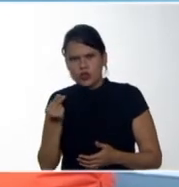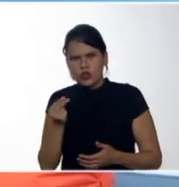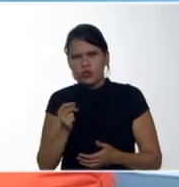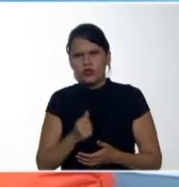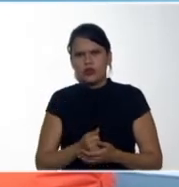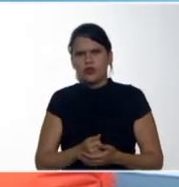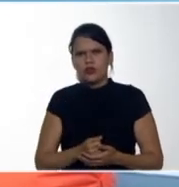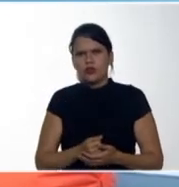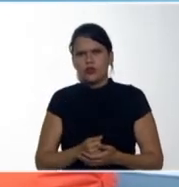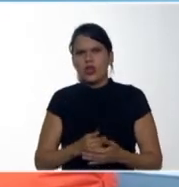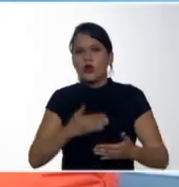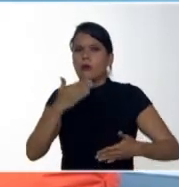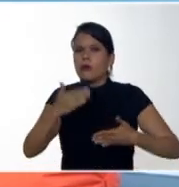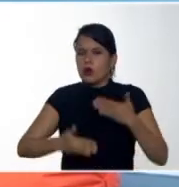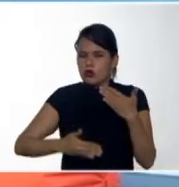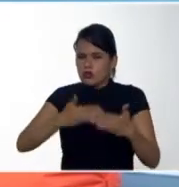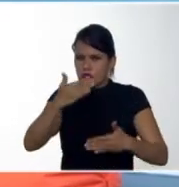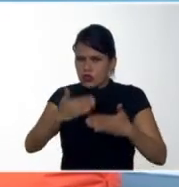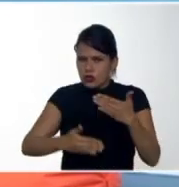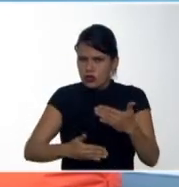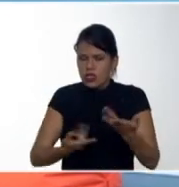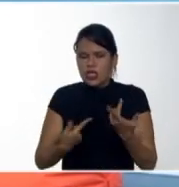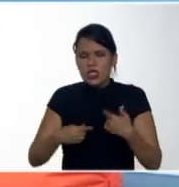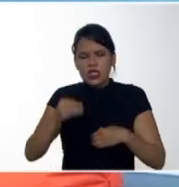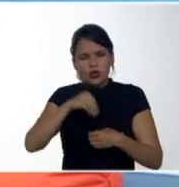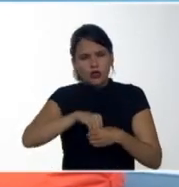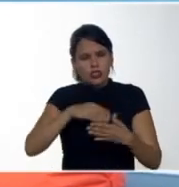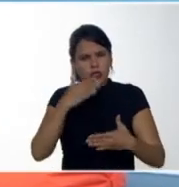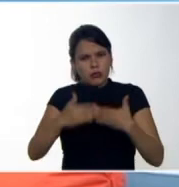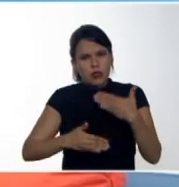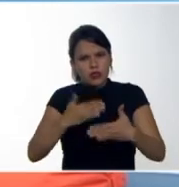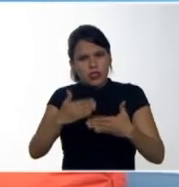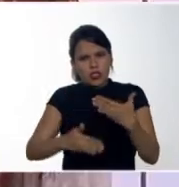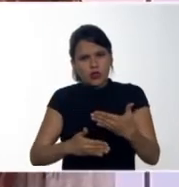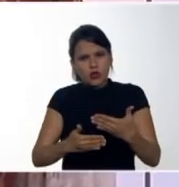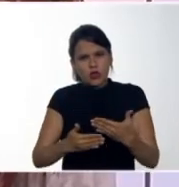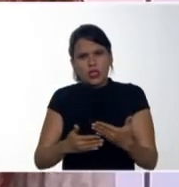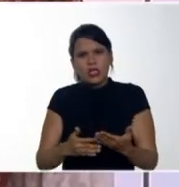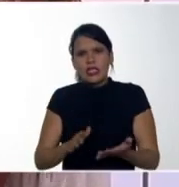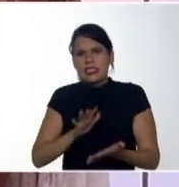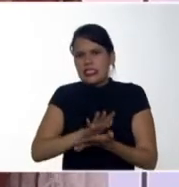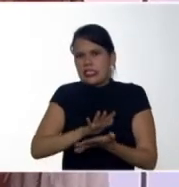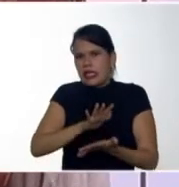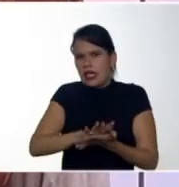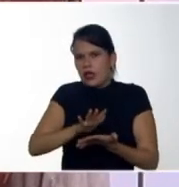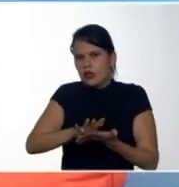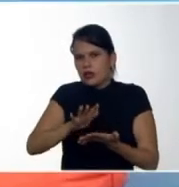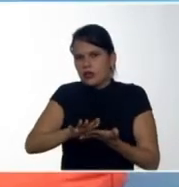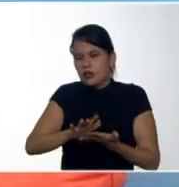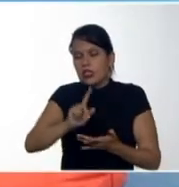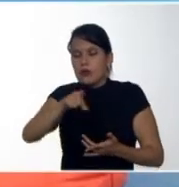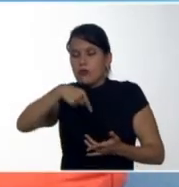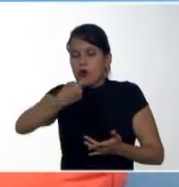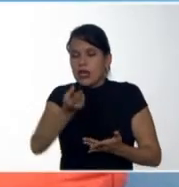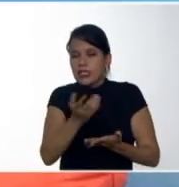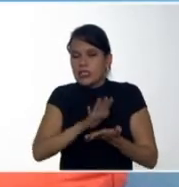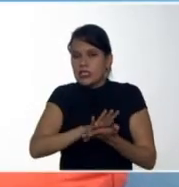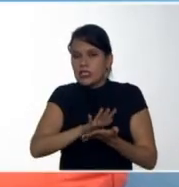Entonces, Tiene todo es un un proceso. Y dentro de ese proceso está el secado. Luego que se